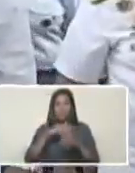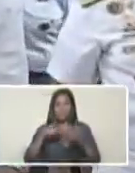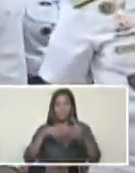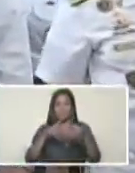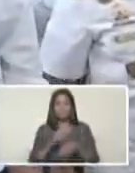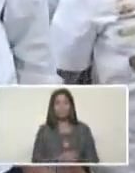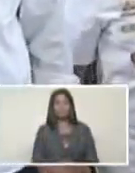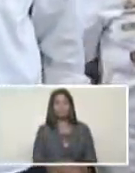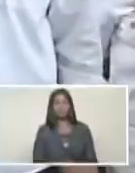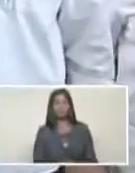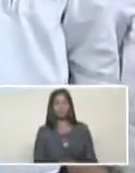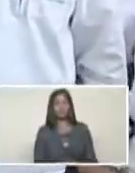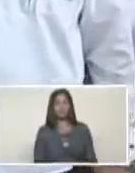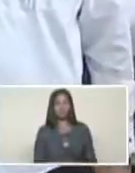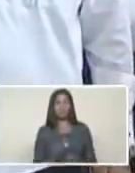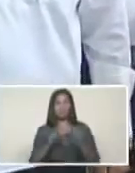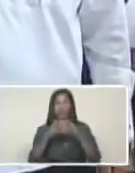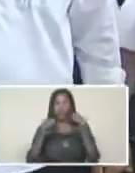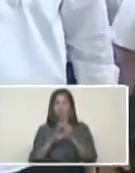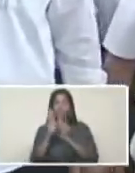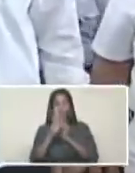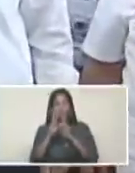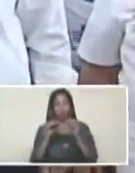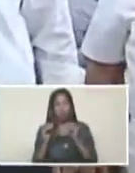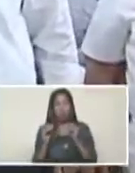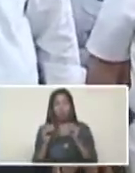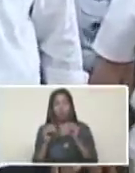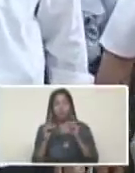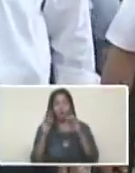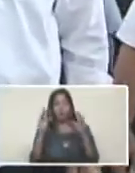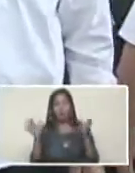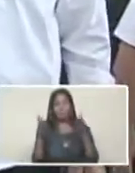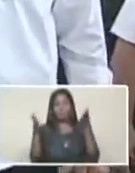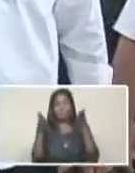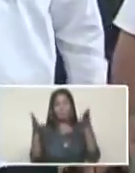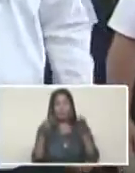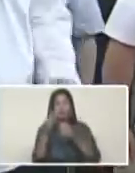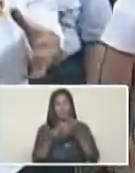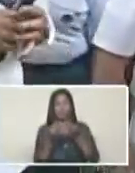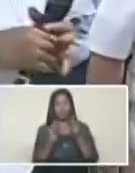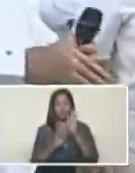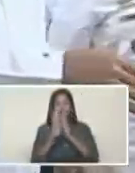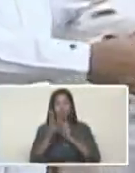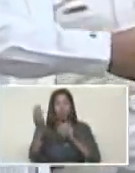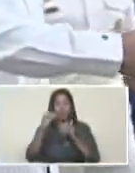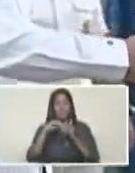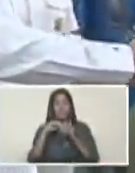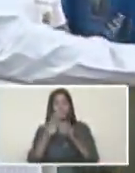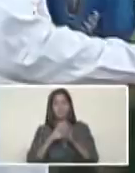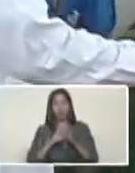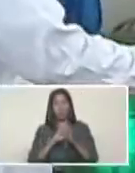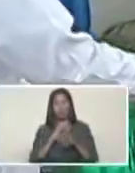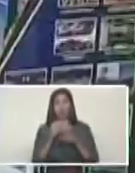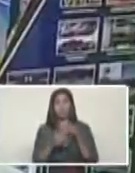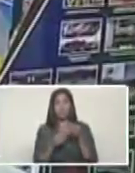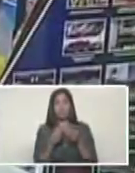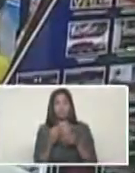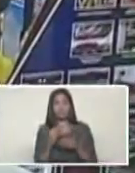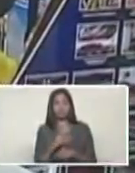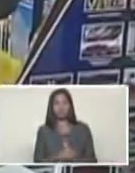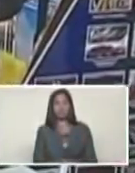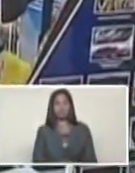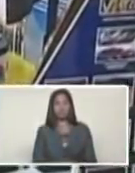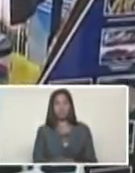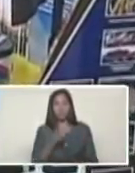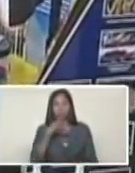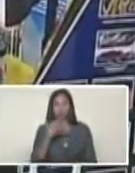mi comandante. Todos estos desarrollos, todas estas inventivas, no solamente nos permiten elevar el apresto operacional, sino también,